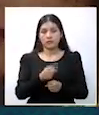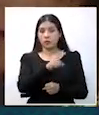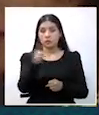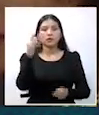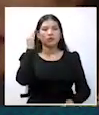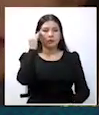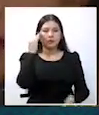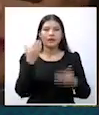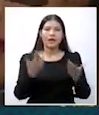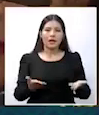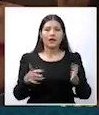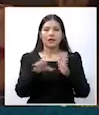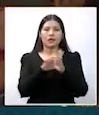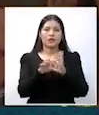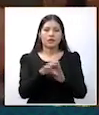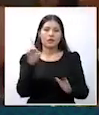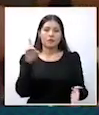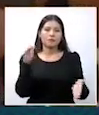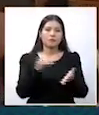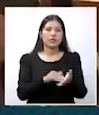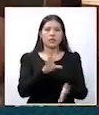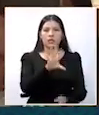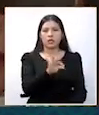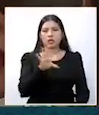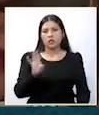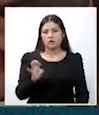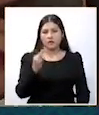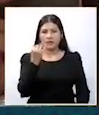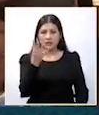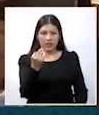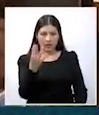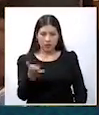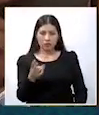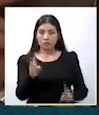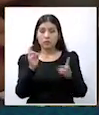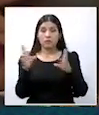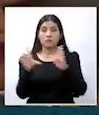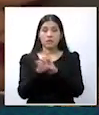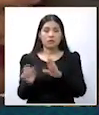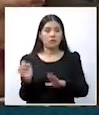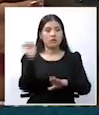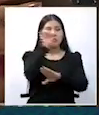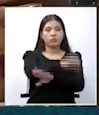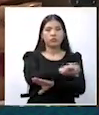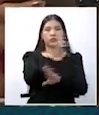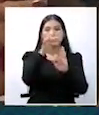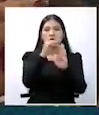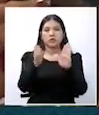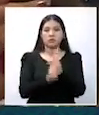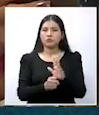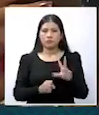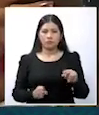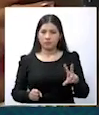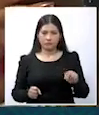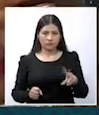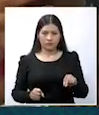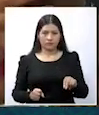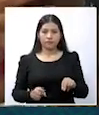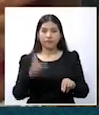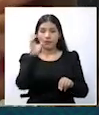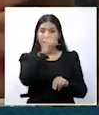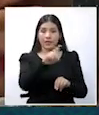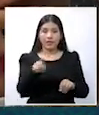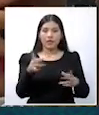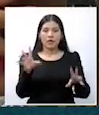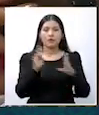una ley de 1914, que bien claro está. Una ley no está por encima de un decreto supremo. Entonces,